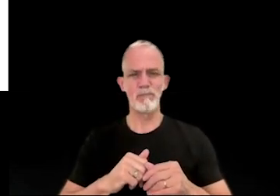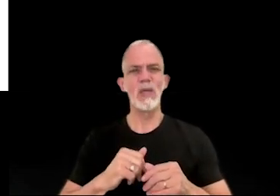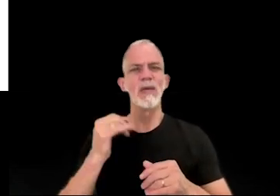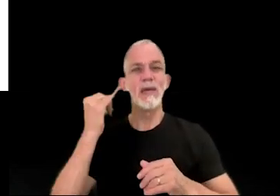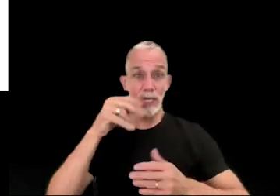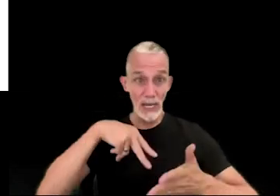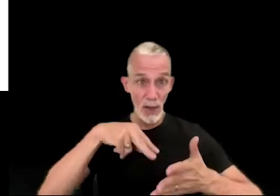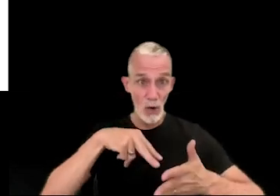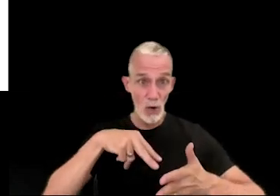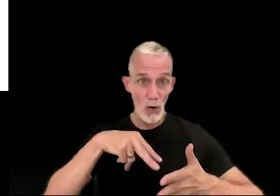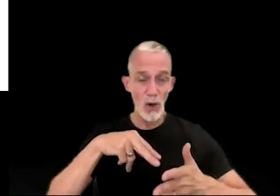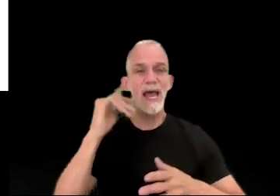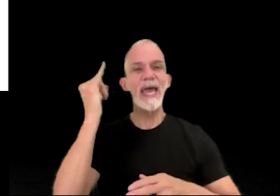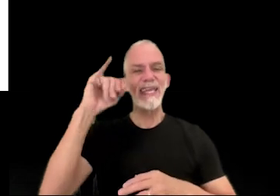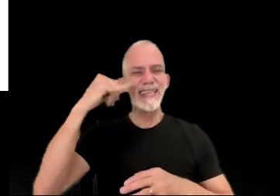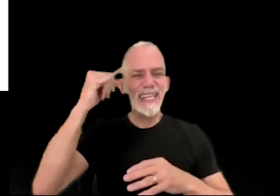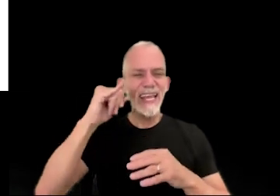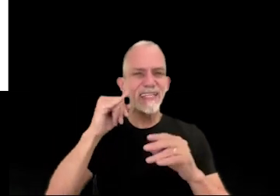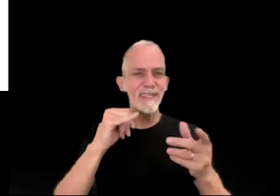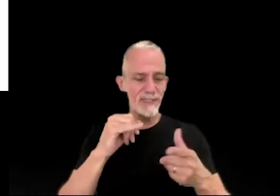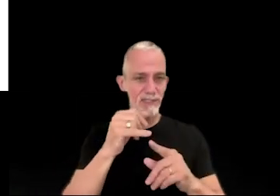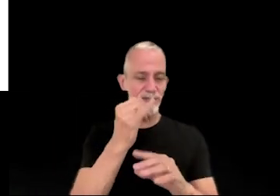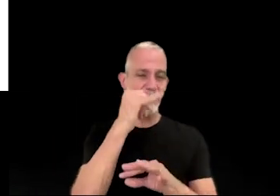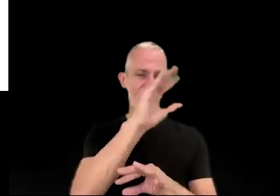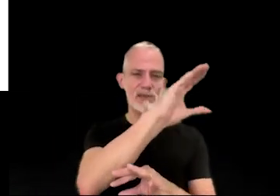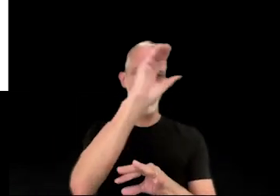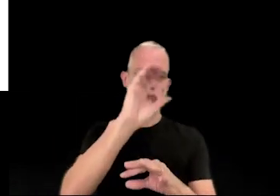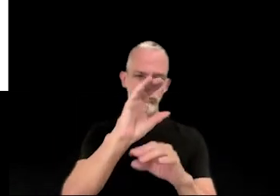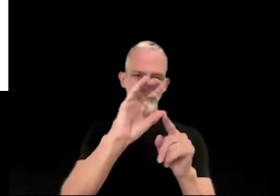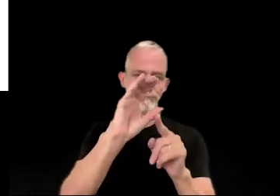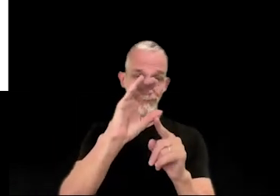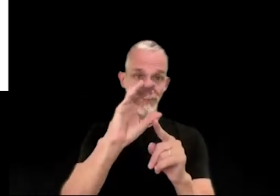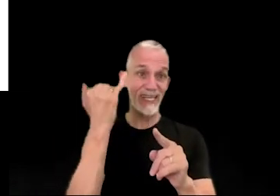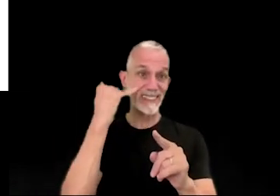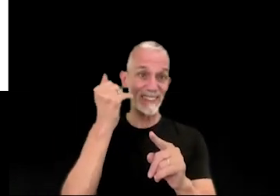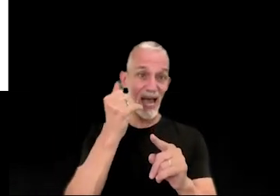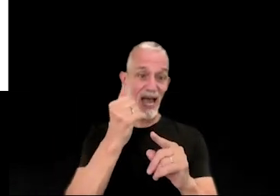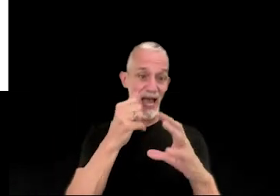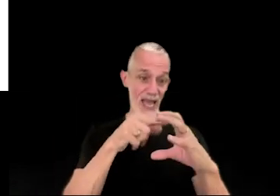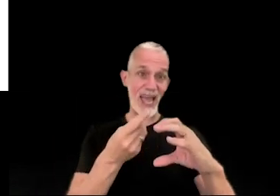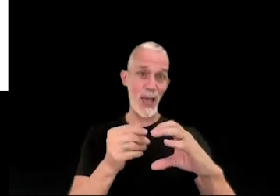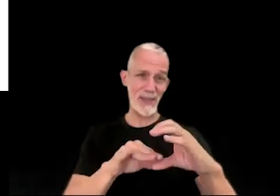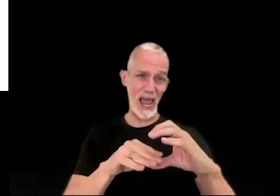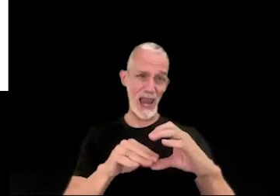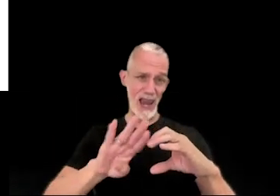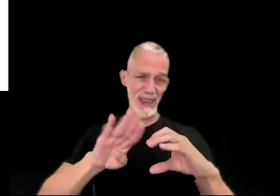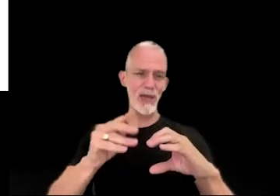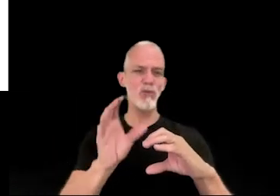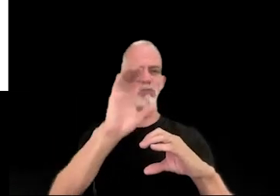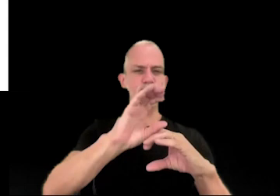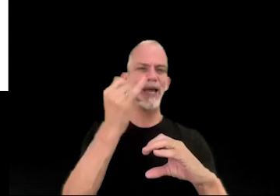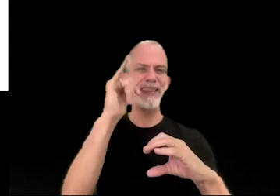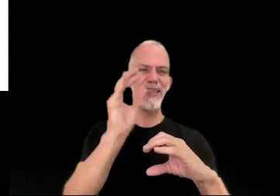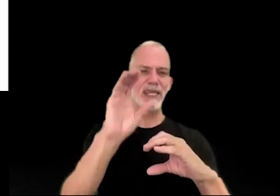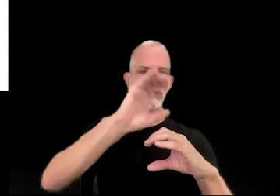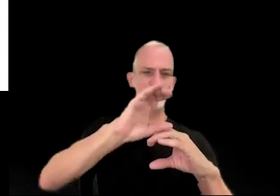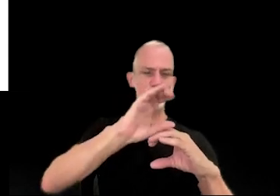Leo, los intereses Sí, sí, sí, capitalizados, léemelo. ¿los intereses capitalizados se condonan o ya es deuda